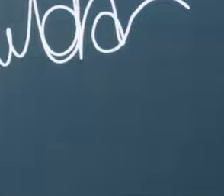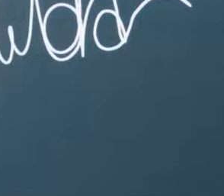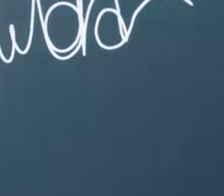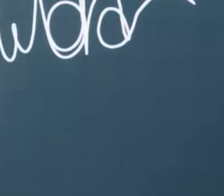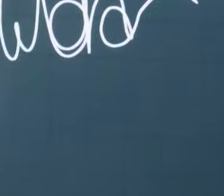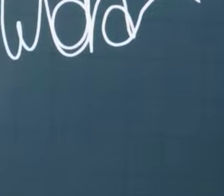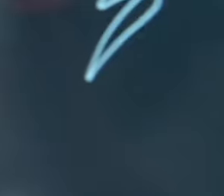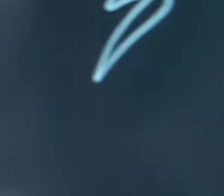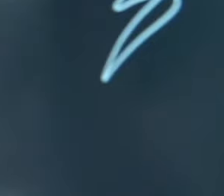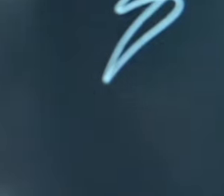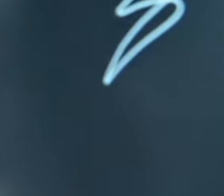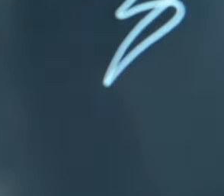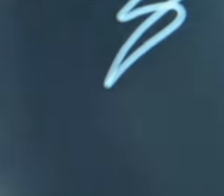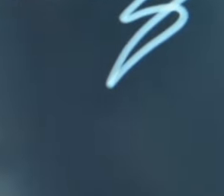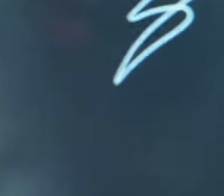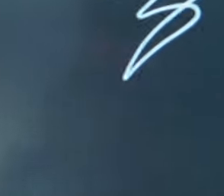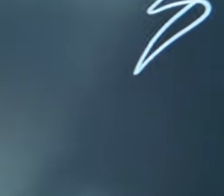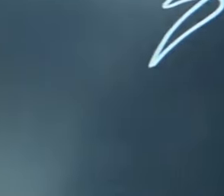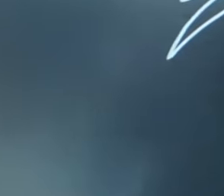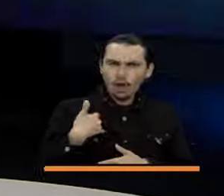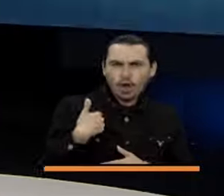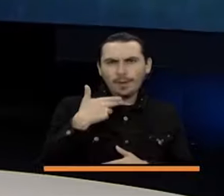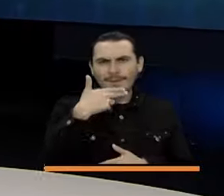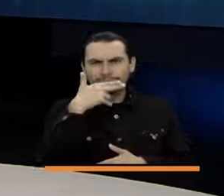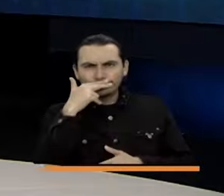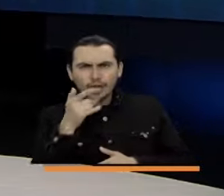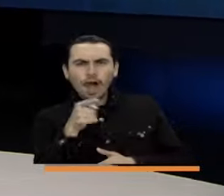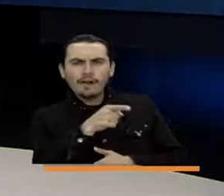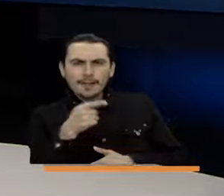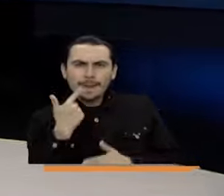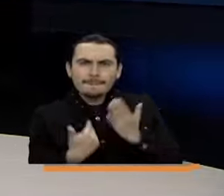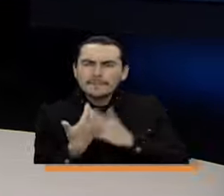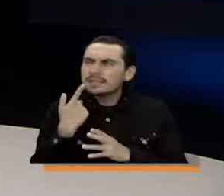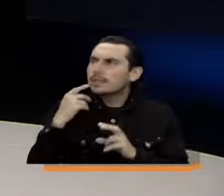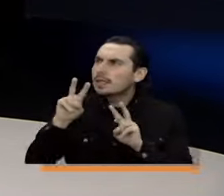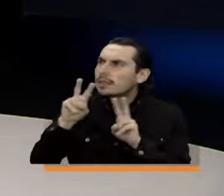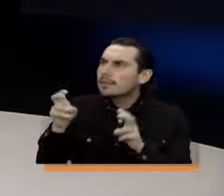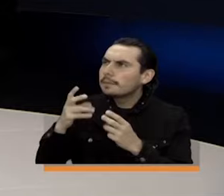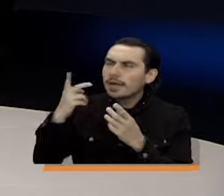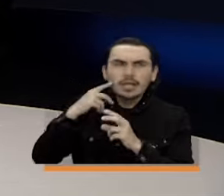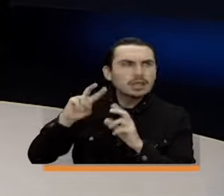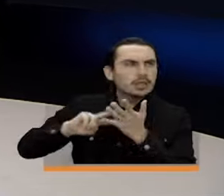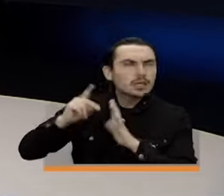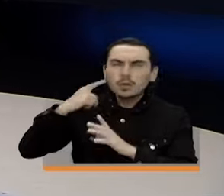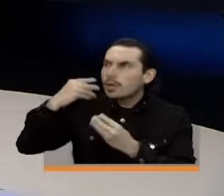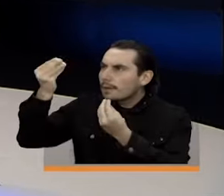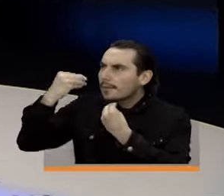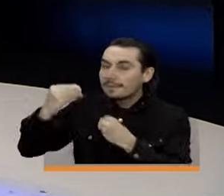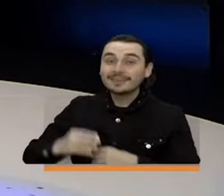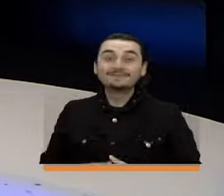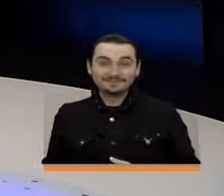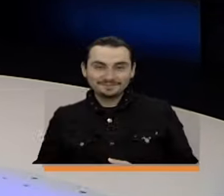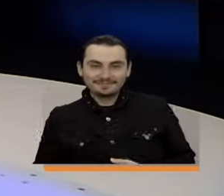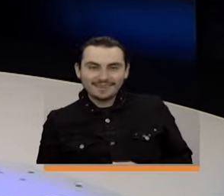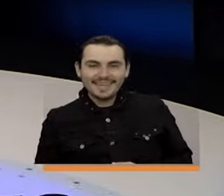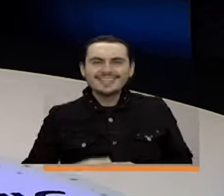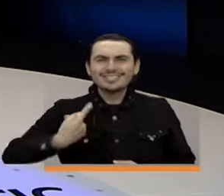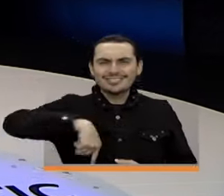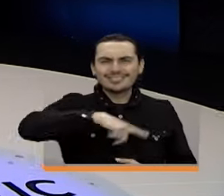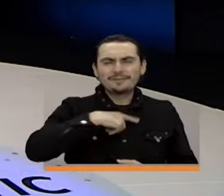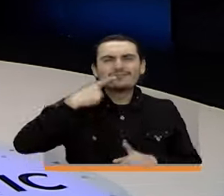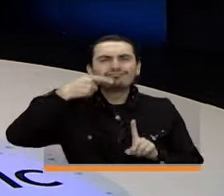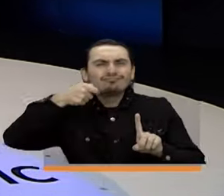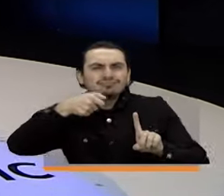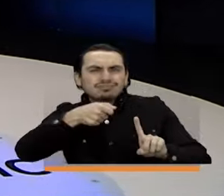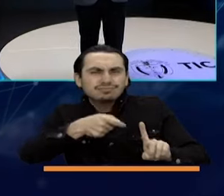que empiezan o a las personas que empiezan a formarse en temas tecnológicos, Cine Sin Barreras, donde llevamos también una inversión